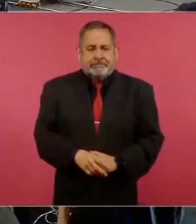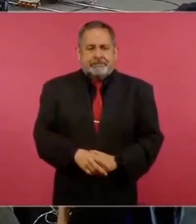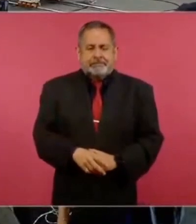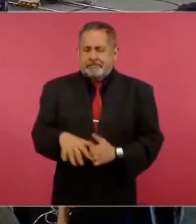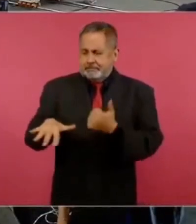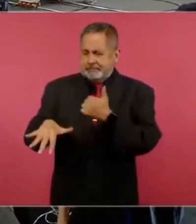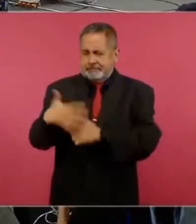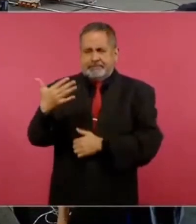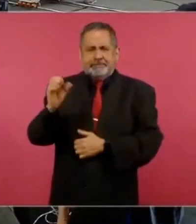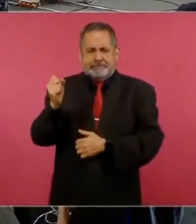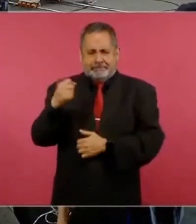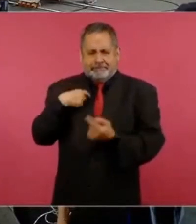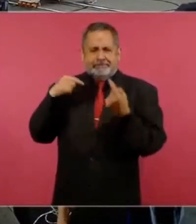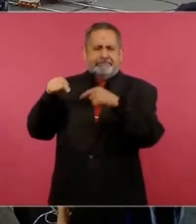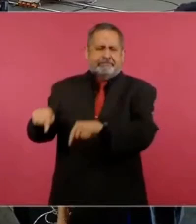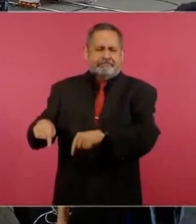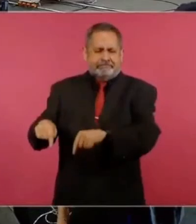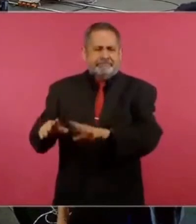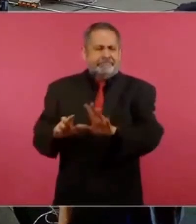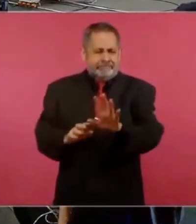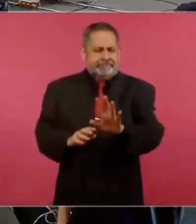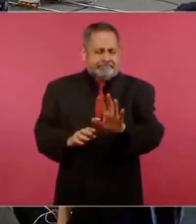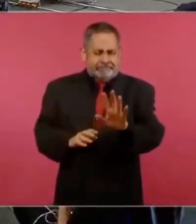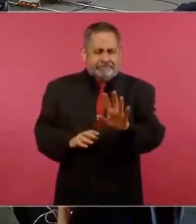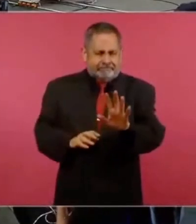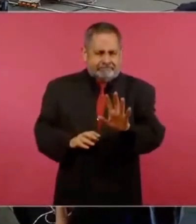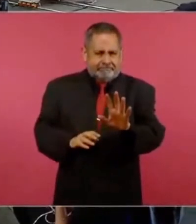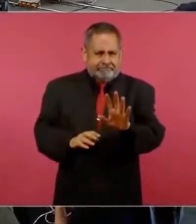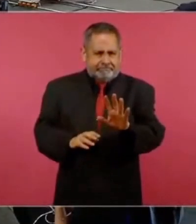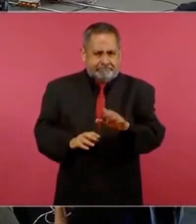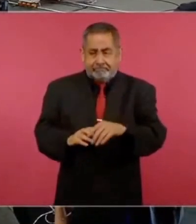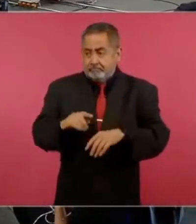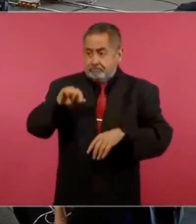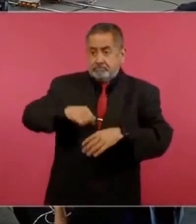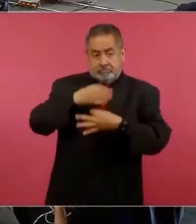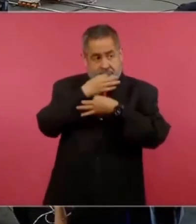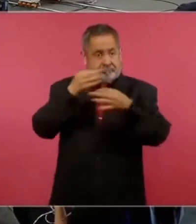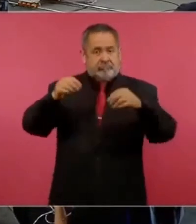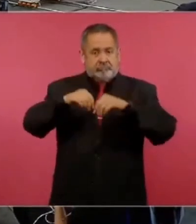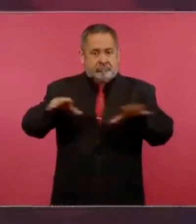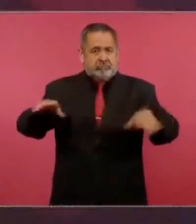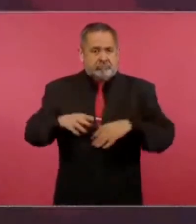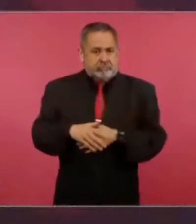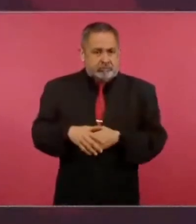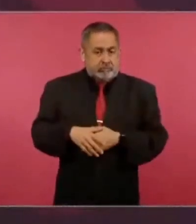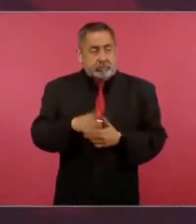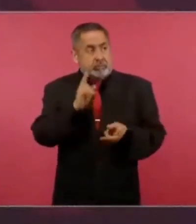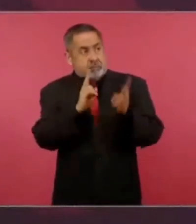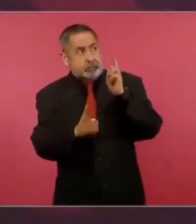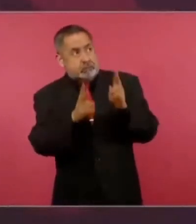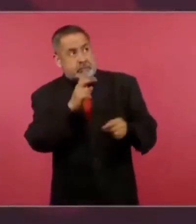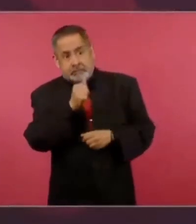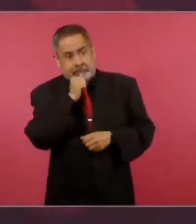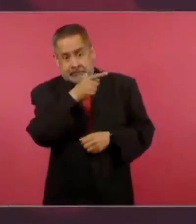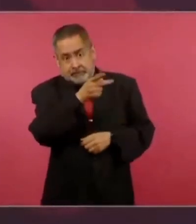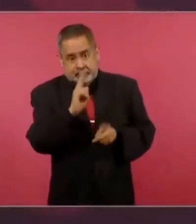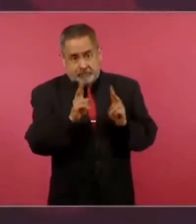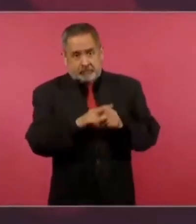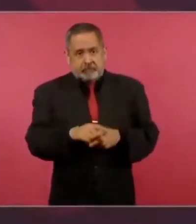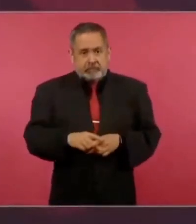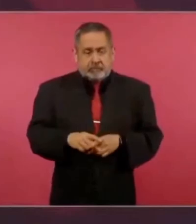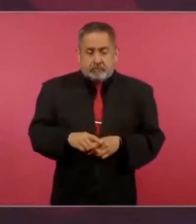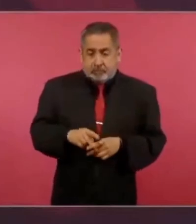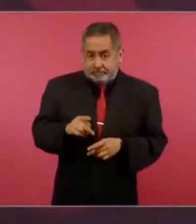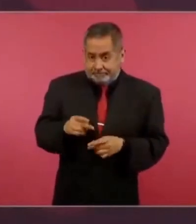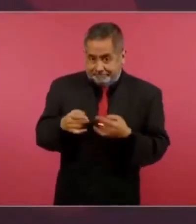15 de septiembre, sí. Ya cuando lo dije aquí, no habíamos hablado con ellos. Y les cuento